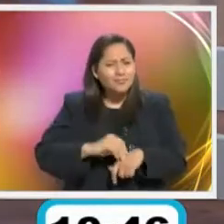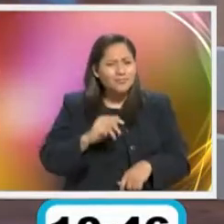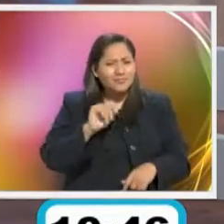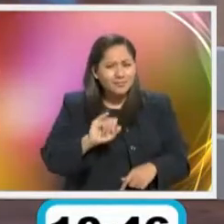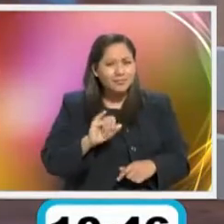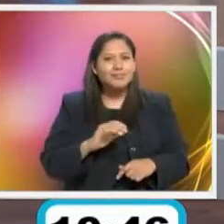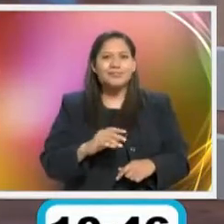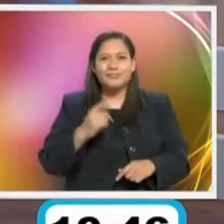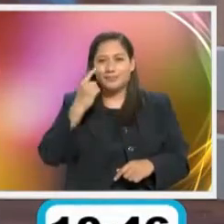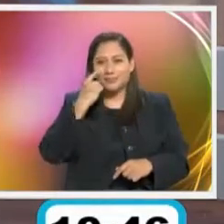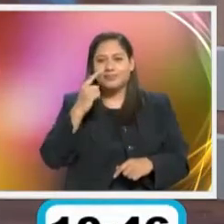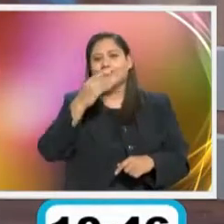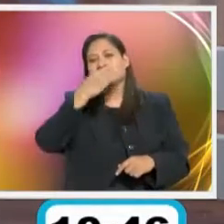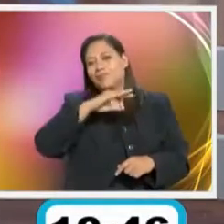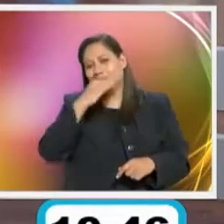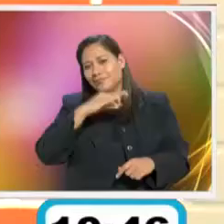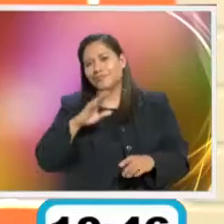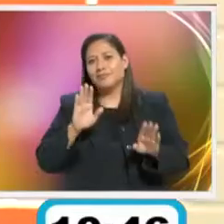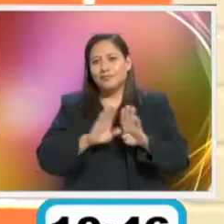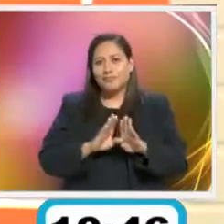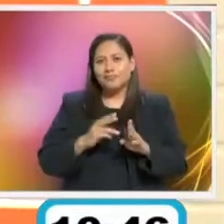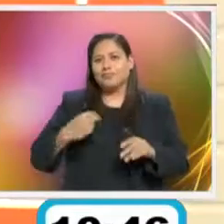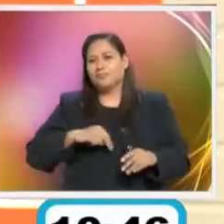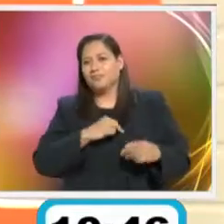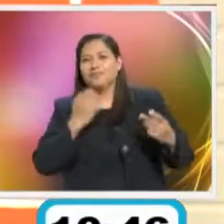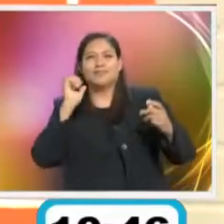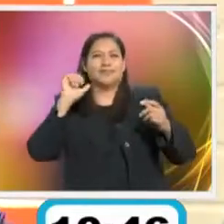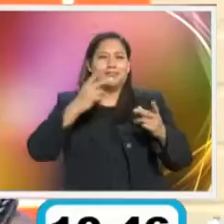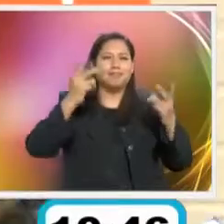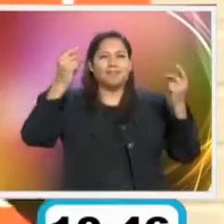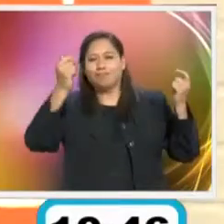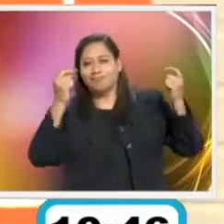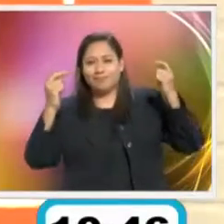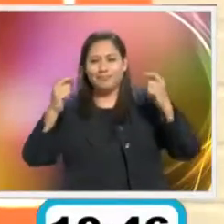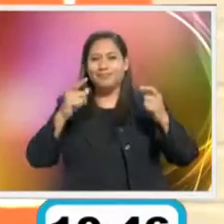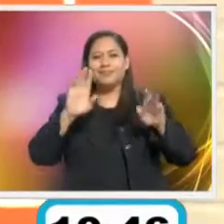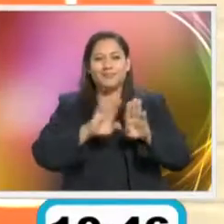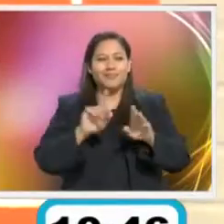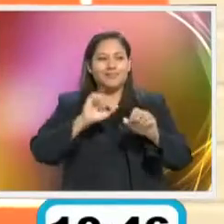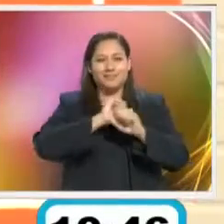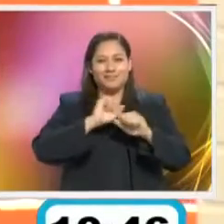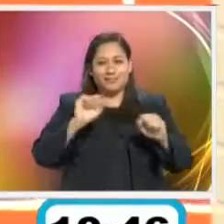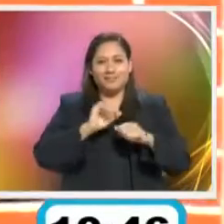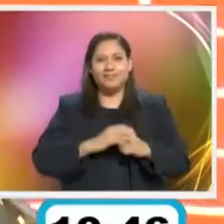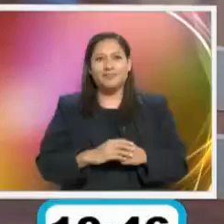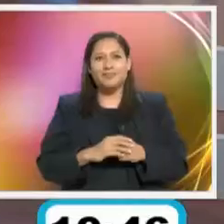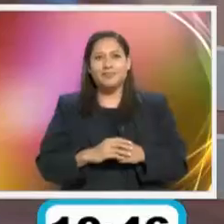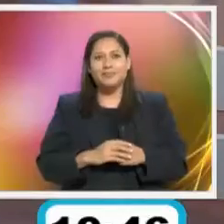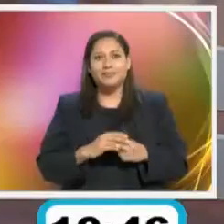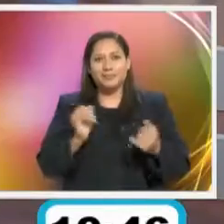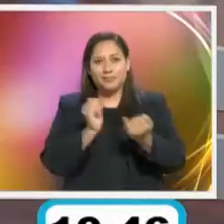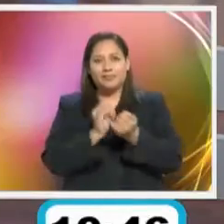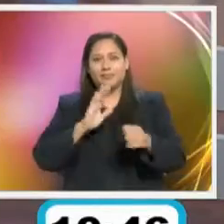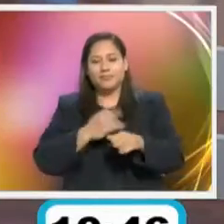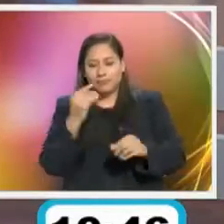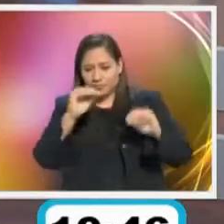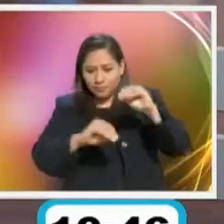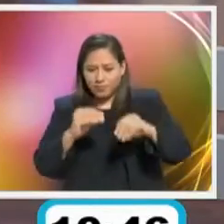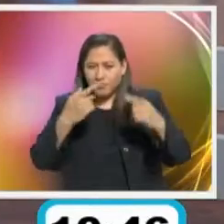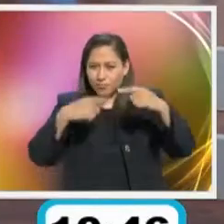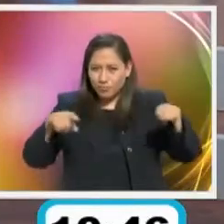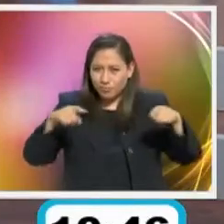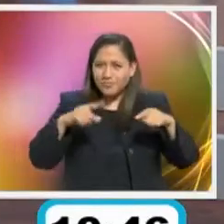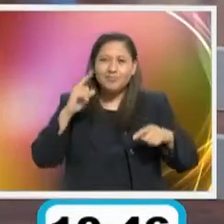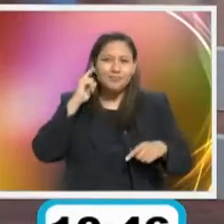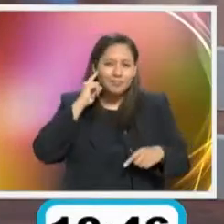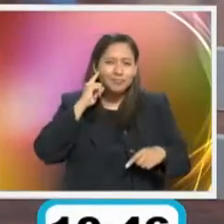así? Pues bueno, salió en una fiesta, queríamos algo prendido y pues qué mejor que una bomba. Ah, muy bien. Sí. Y también porque mezclan géneros